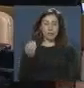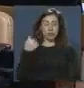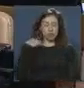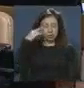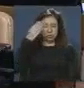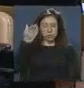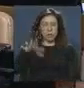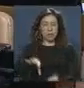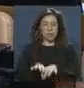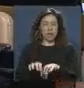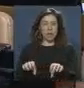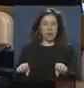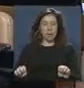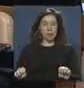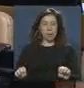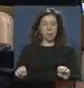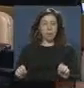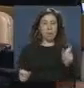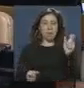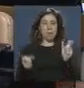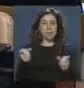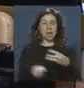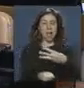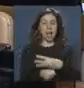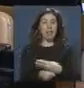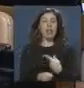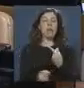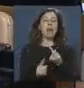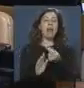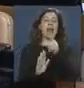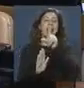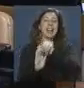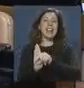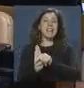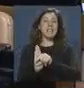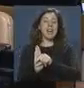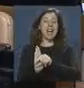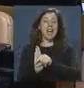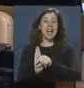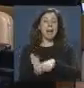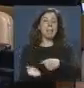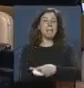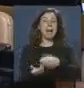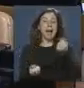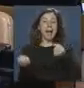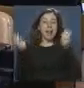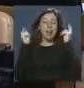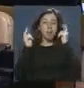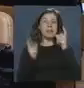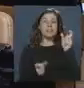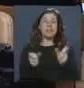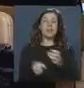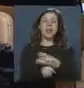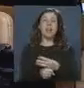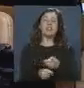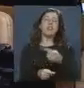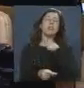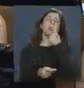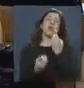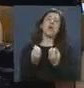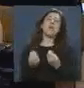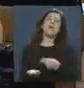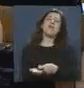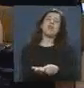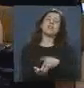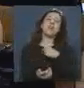comparte, es que los adultos mayores en Chile tengan una rebaja de la tarifa al adulto mayor. Y uno se pregunta cómo se financia. El Ministerio de